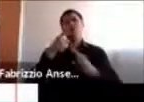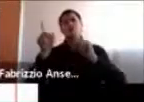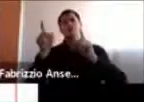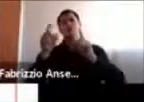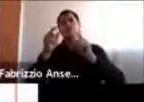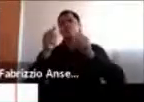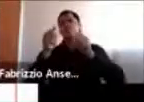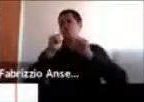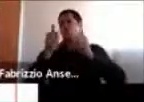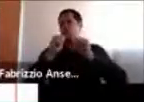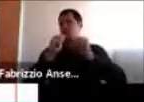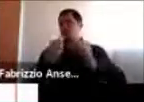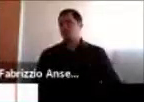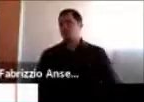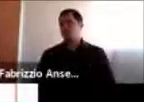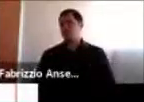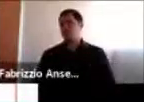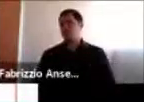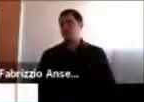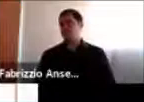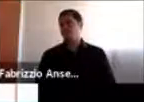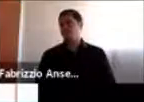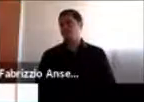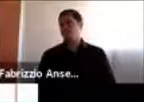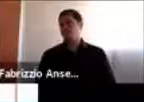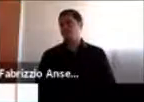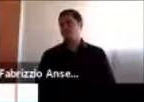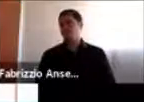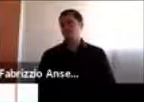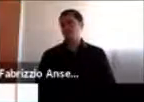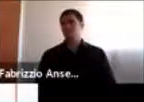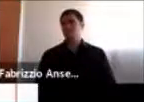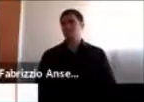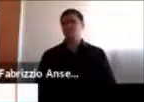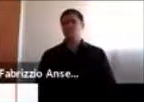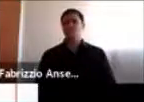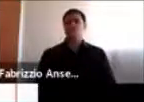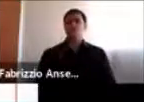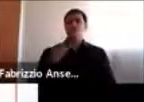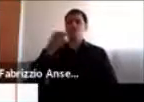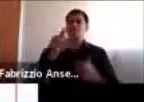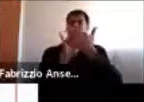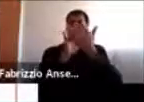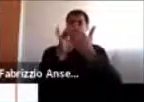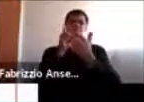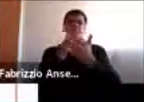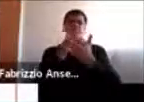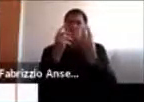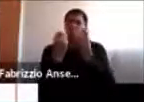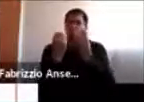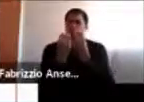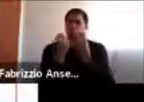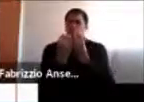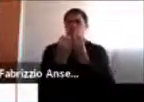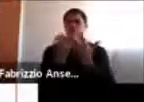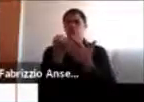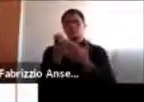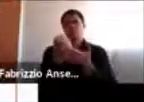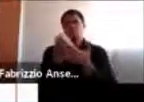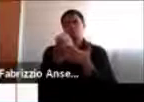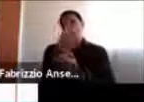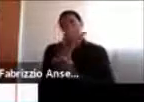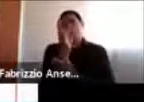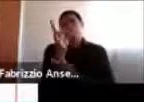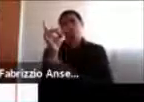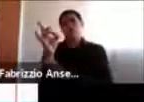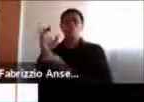y bueno y eso en realidad la actividad la aplicación tiene múltiples posibilidades pero va a depender un poco de cada uno como les